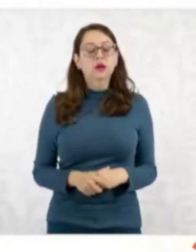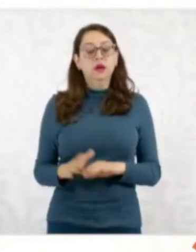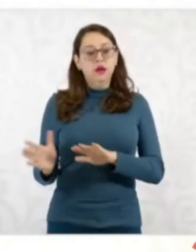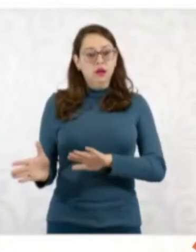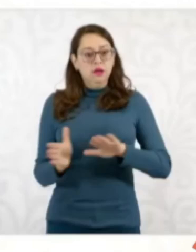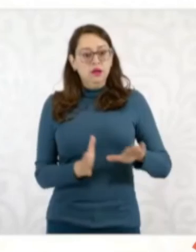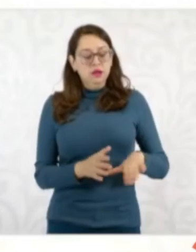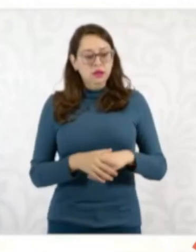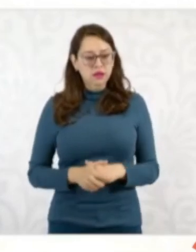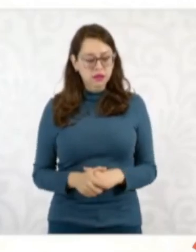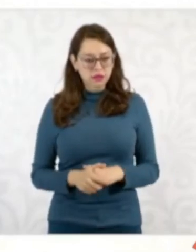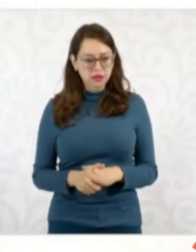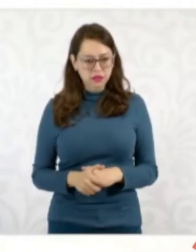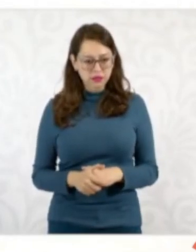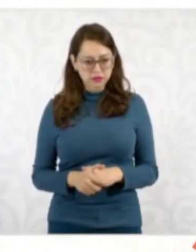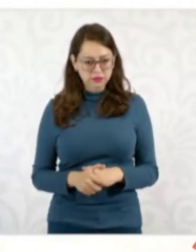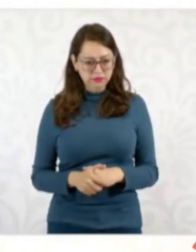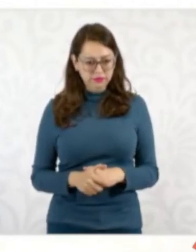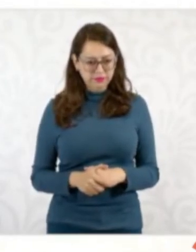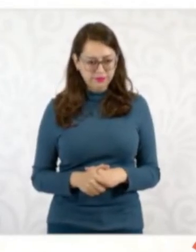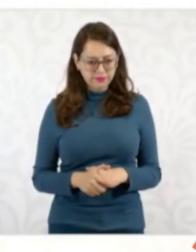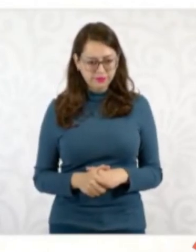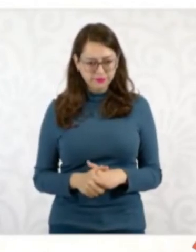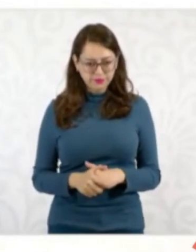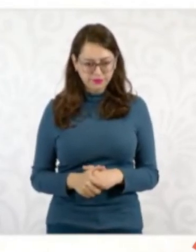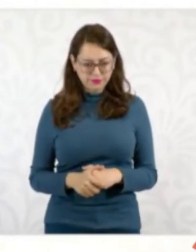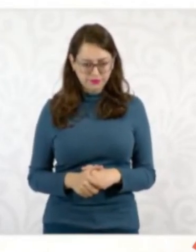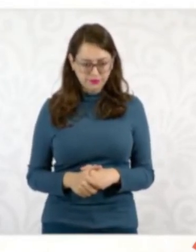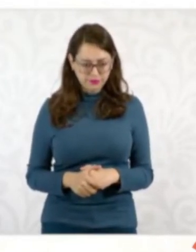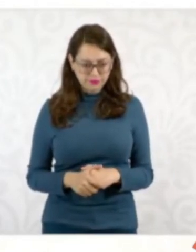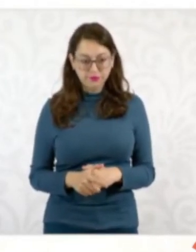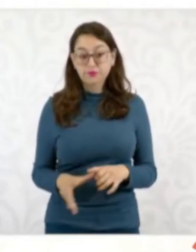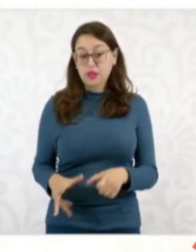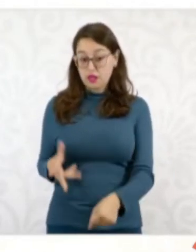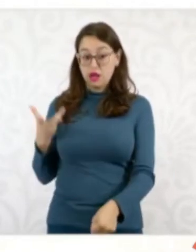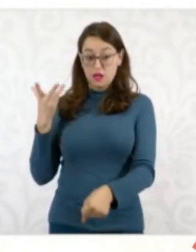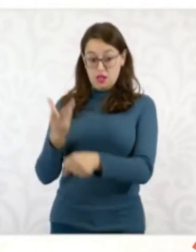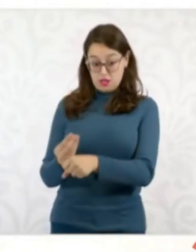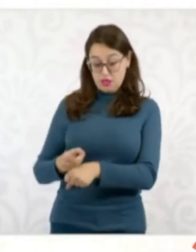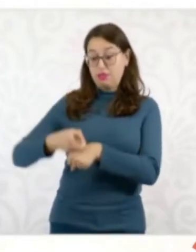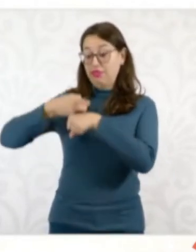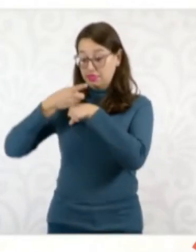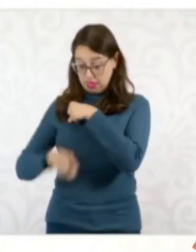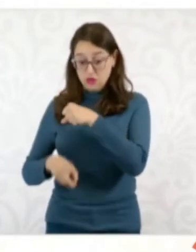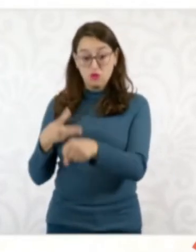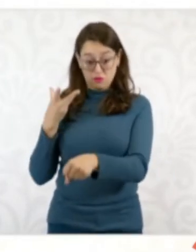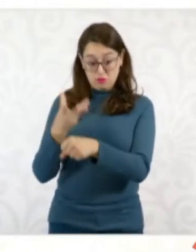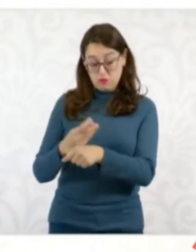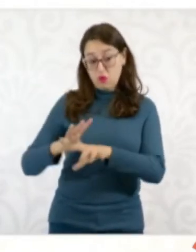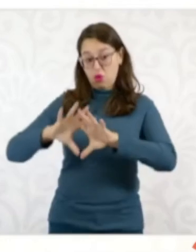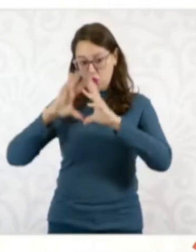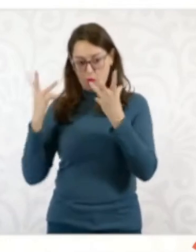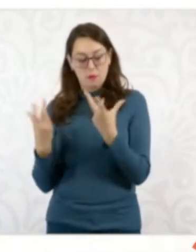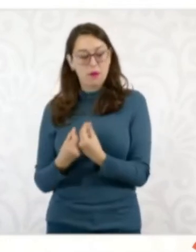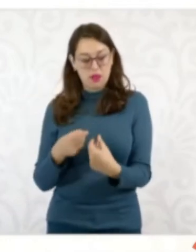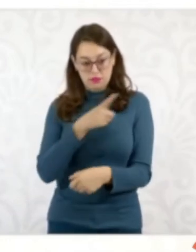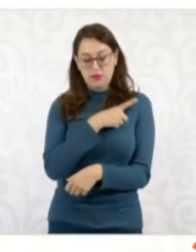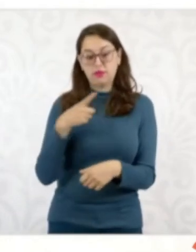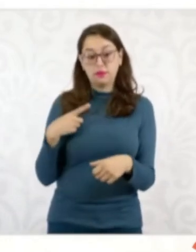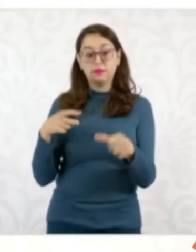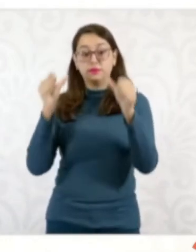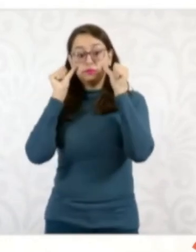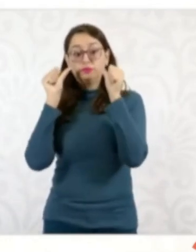por favor, la reparación integral del daño está contemplada en el proyecto de ley y deberá de ser